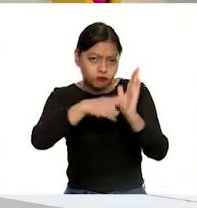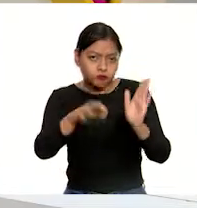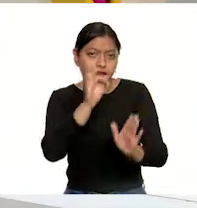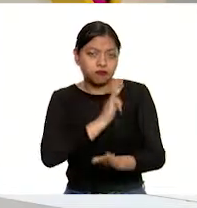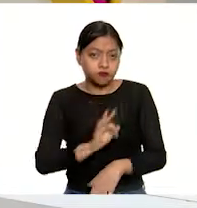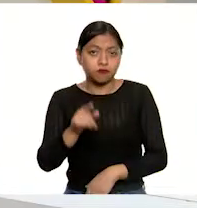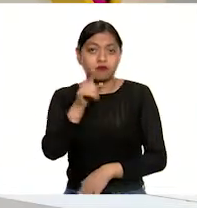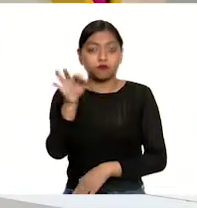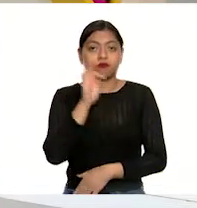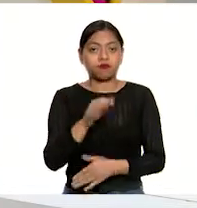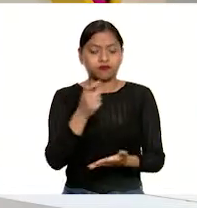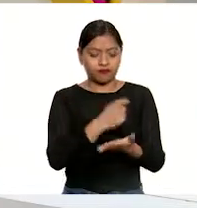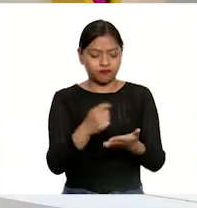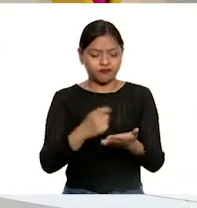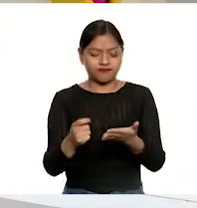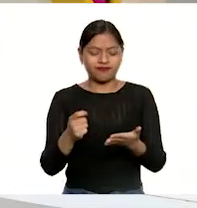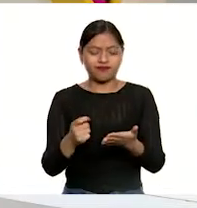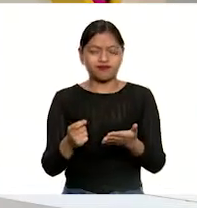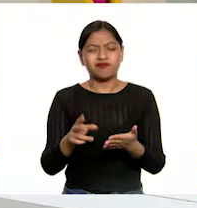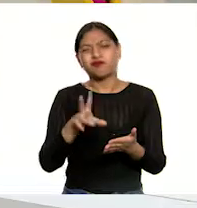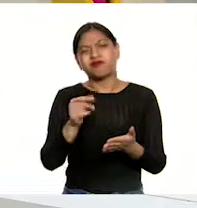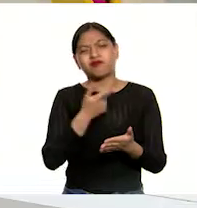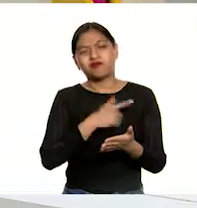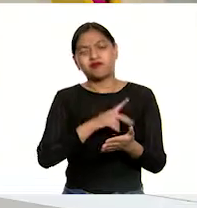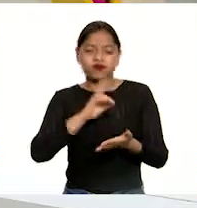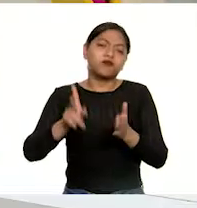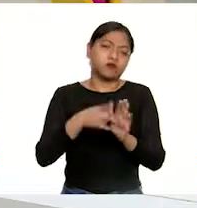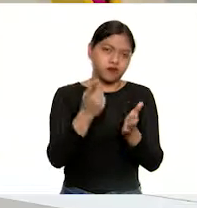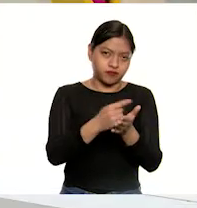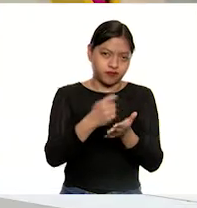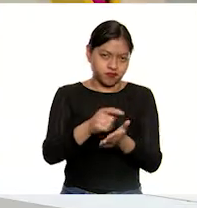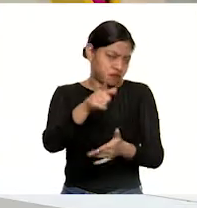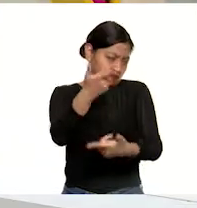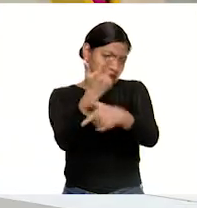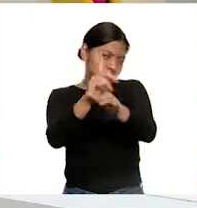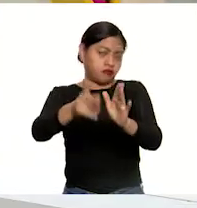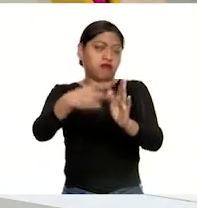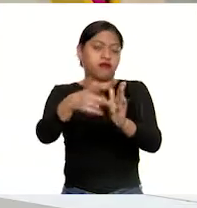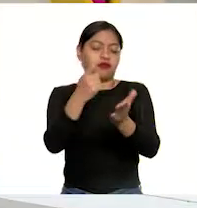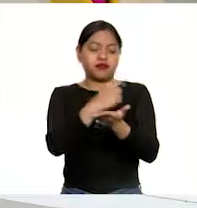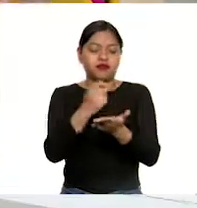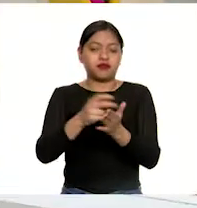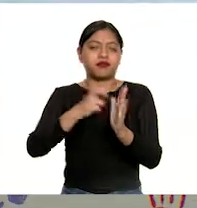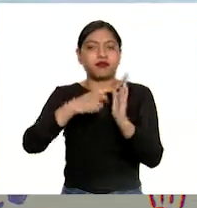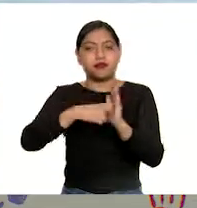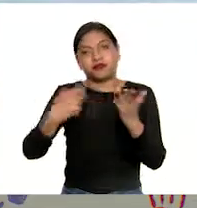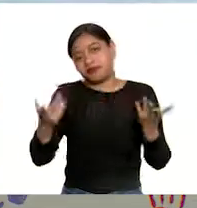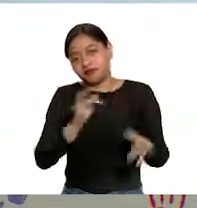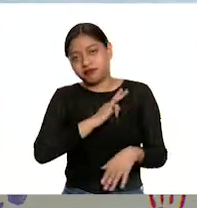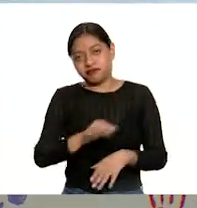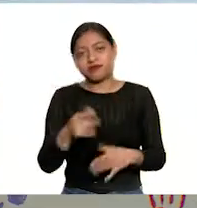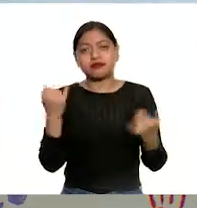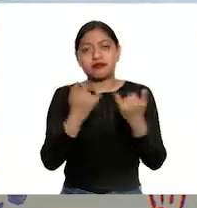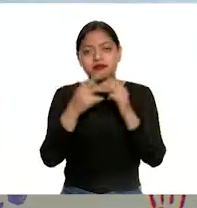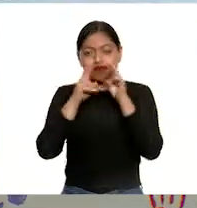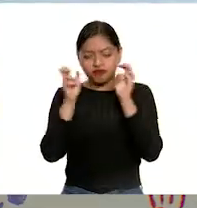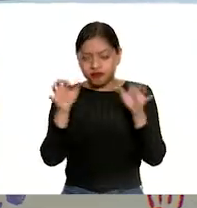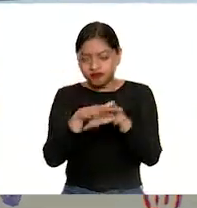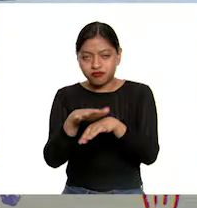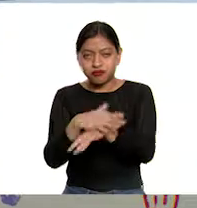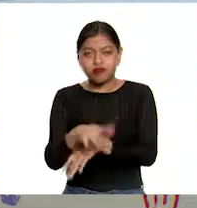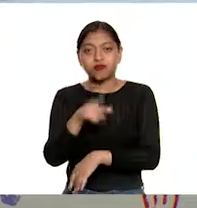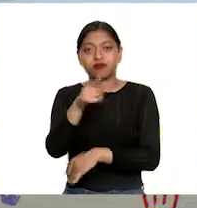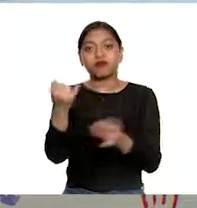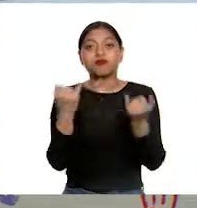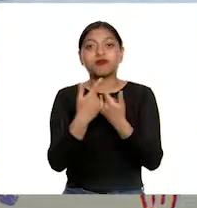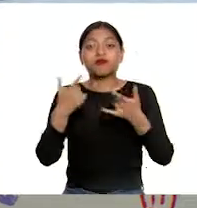nos hagamos la primera versión, podemos hacer 2 versiones, 3 versiones, ¿verdad, Billy? Por supuesto que Podemos sí. cambiar la trama. Claro, y aquí los niños pueden hablar